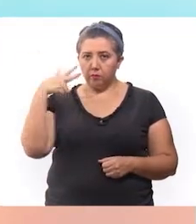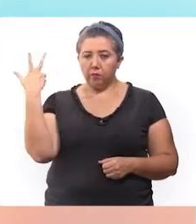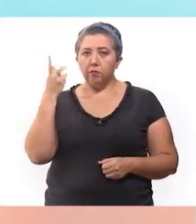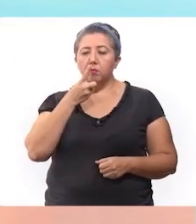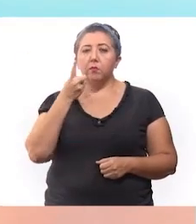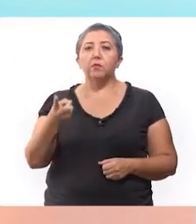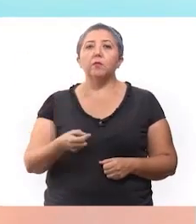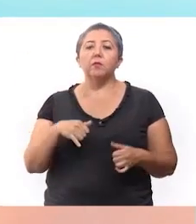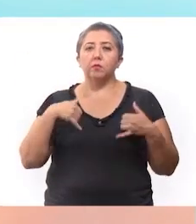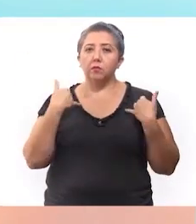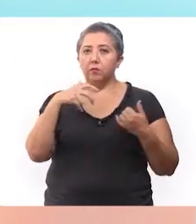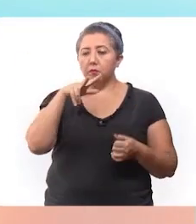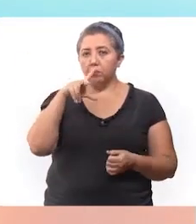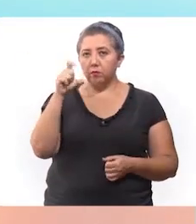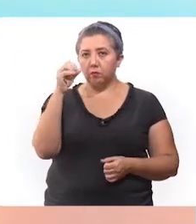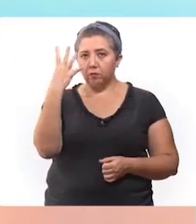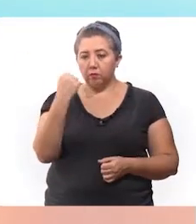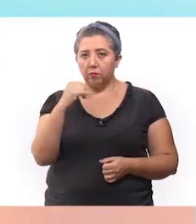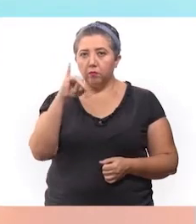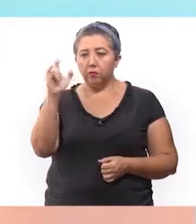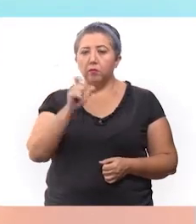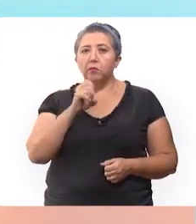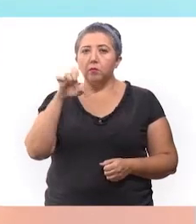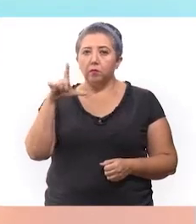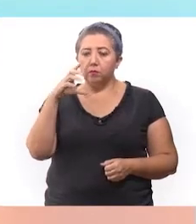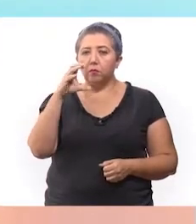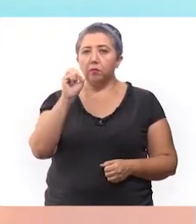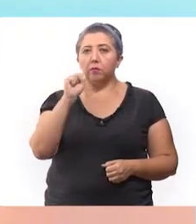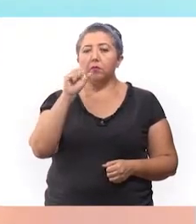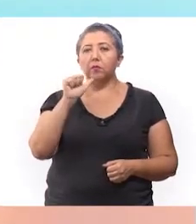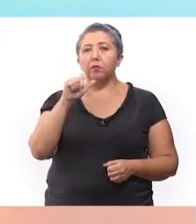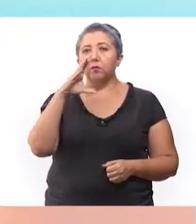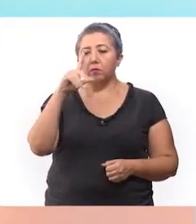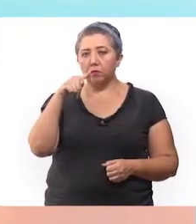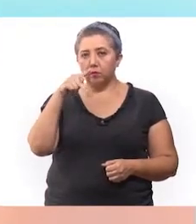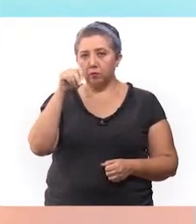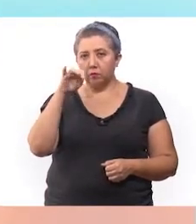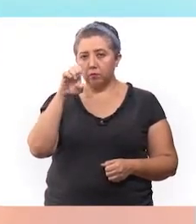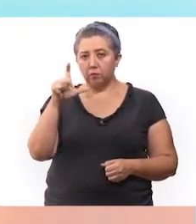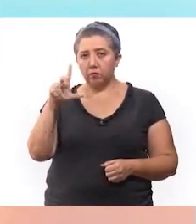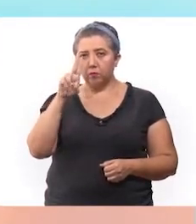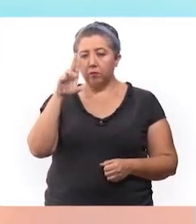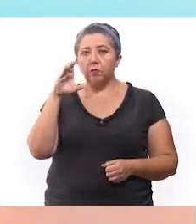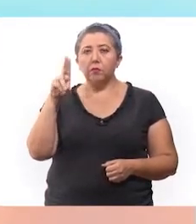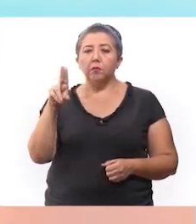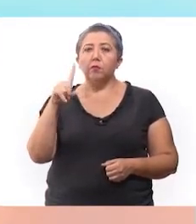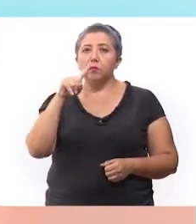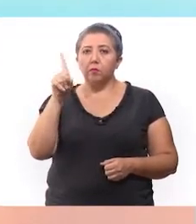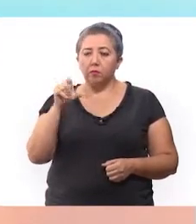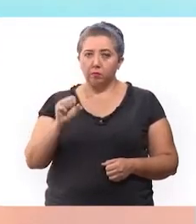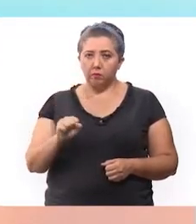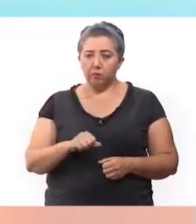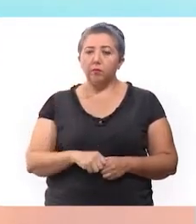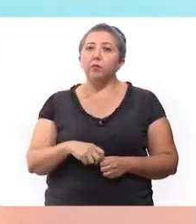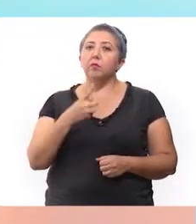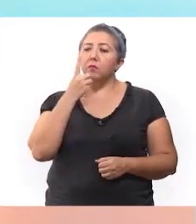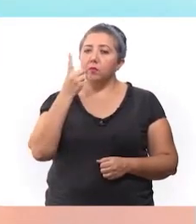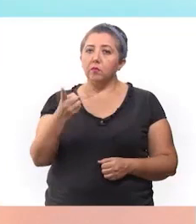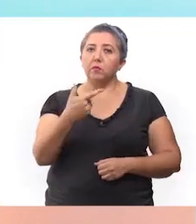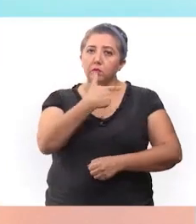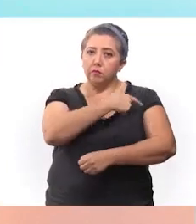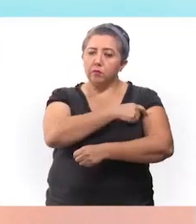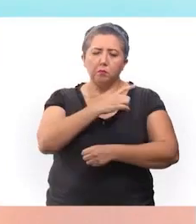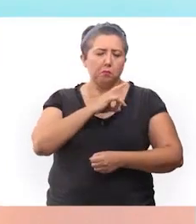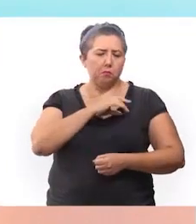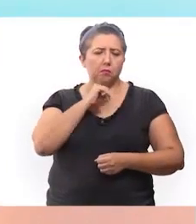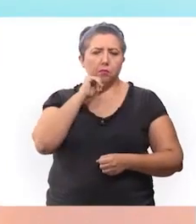tocará el turno a los jóvenes de 18 a 29 de Ixil, Canzacap, Calotmul, Chapap, Ucú y Tzitás. Los invitamos a vacunarse